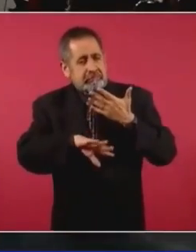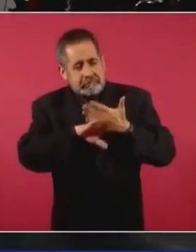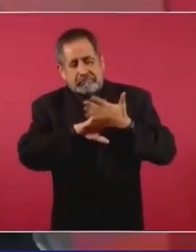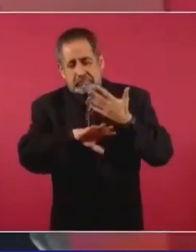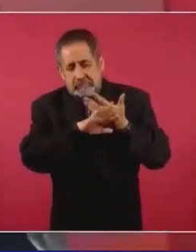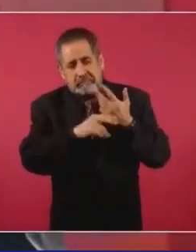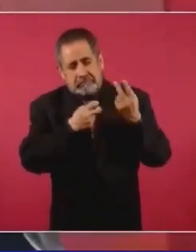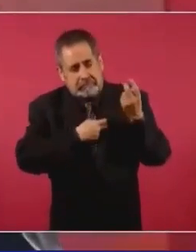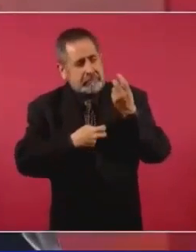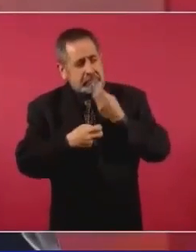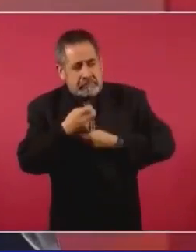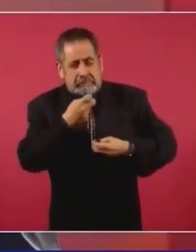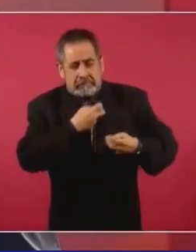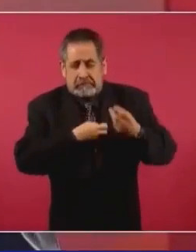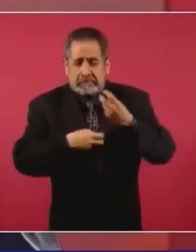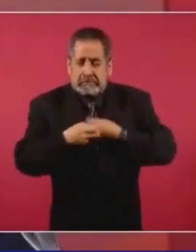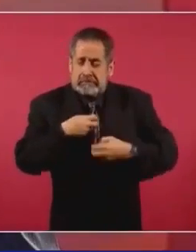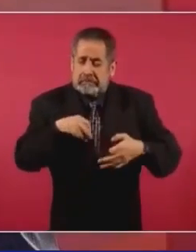ataques.